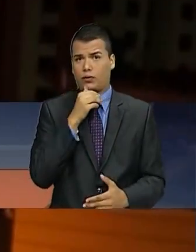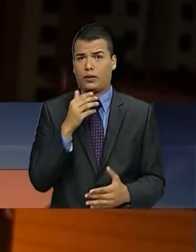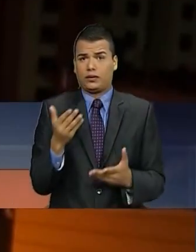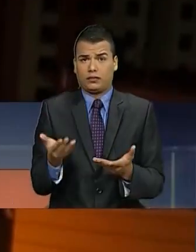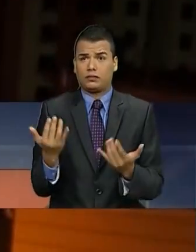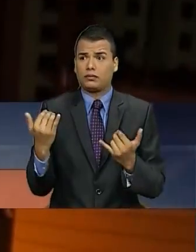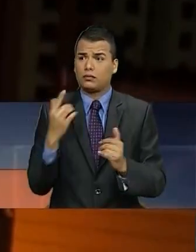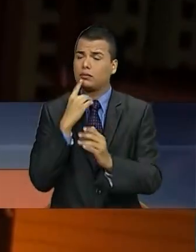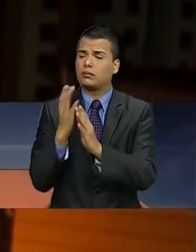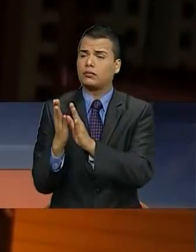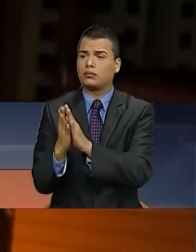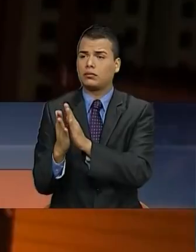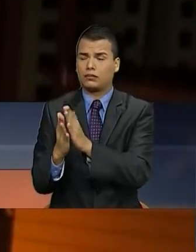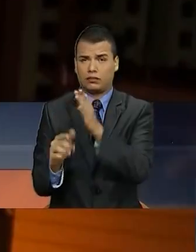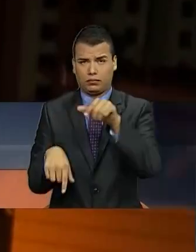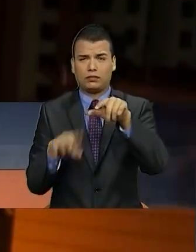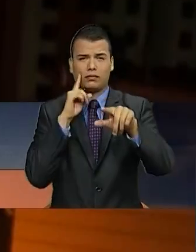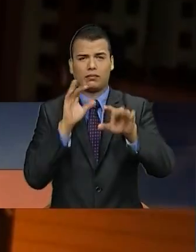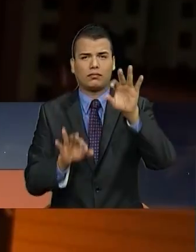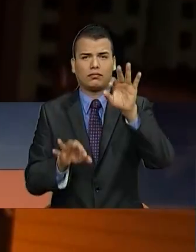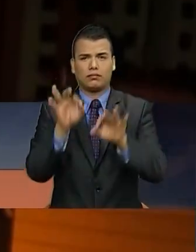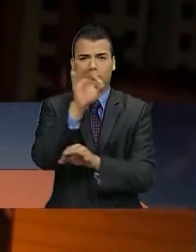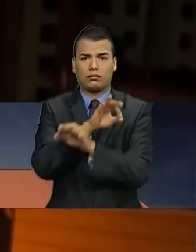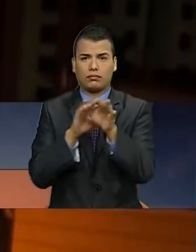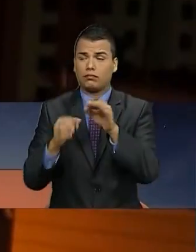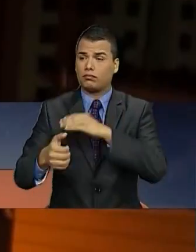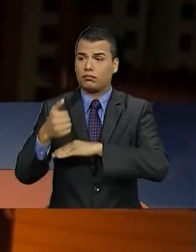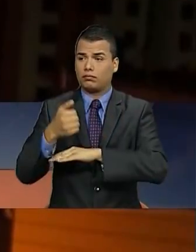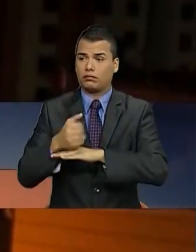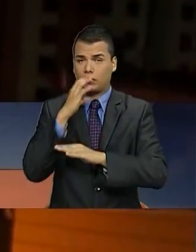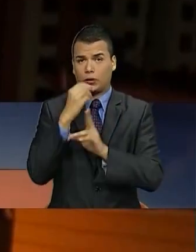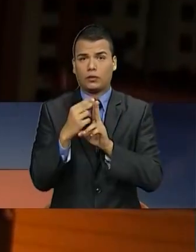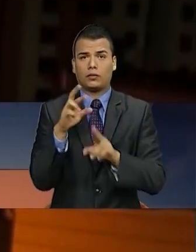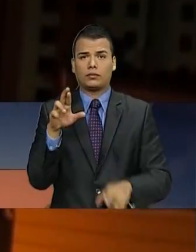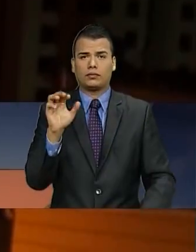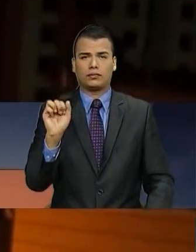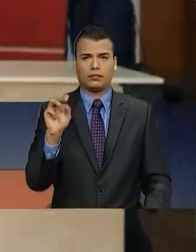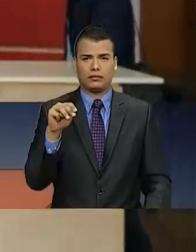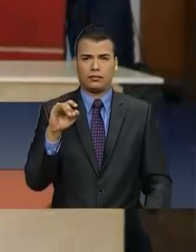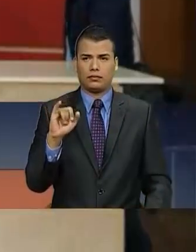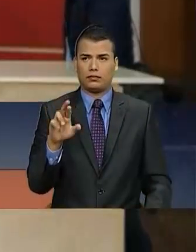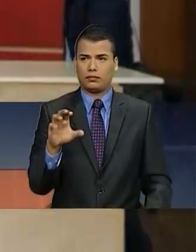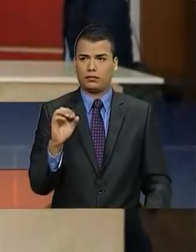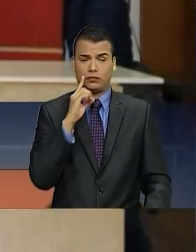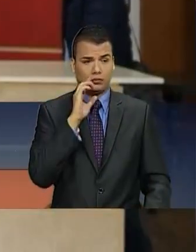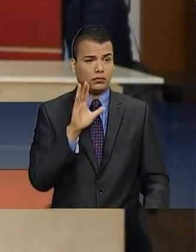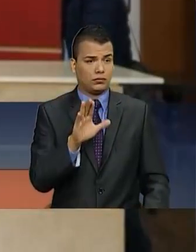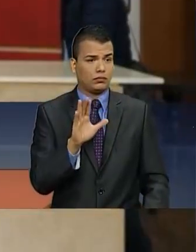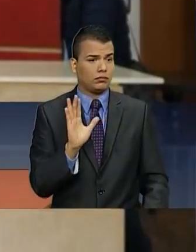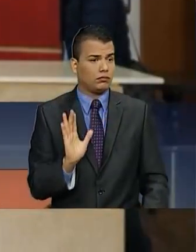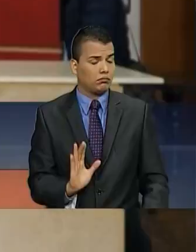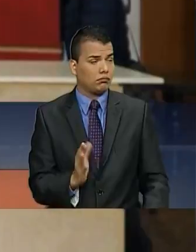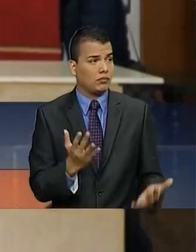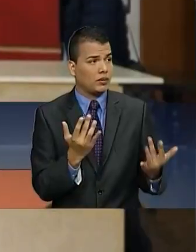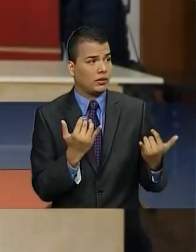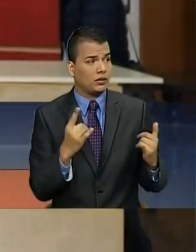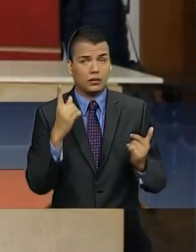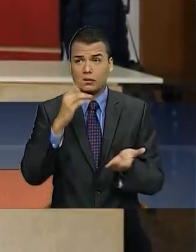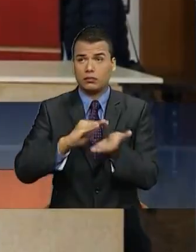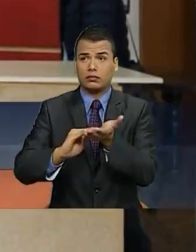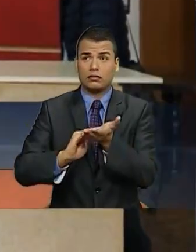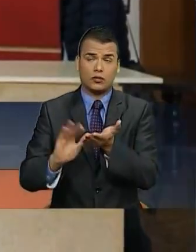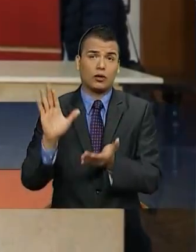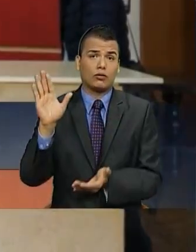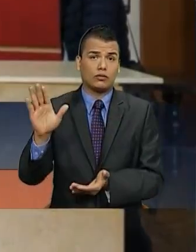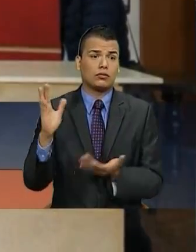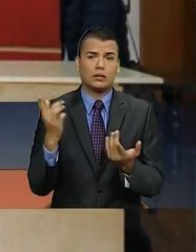lo relató a Telepacífico Noticias el comandante Ramiro Cortés. Dejemos que eso lo resuelvan allá, pero sí